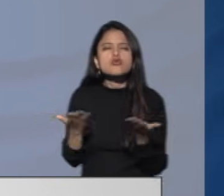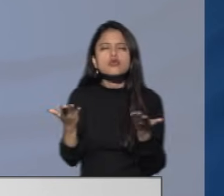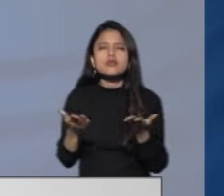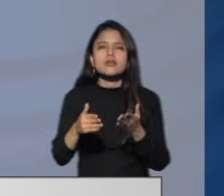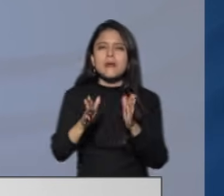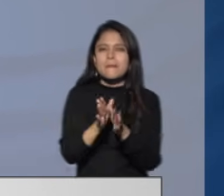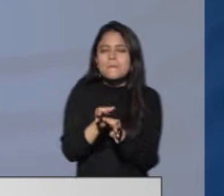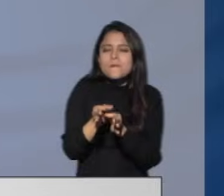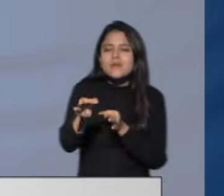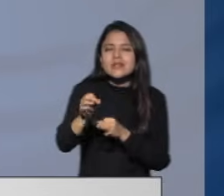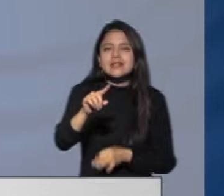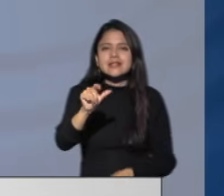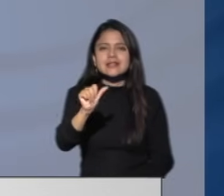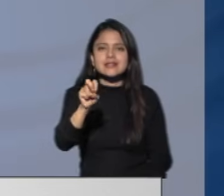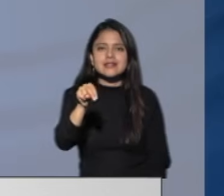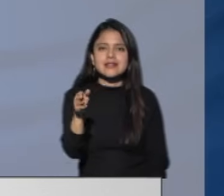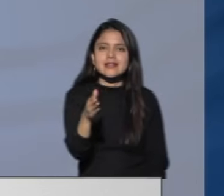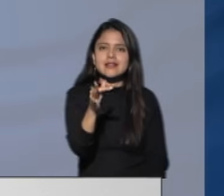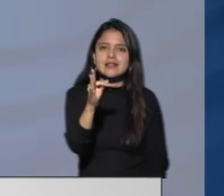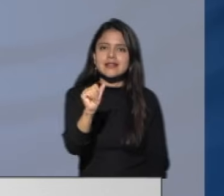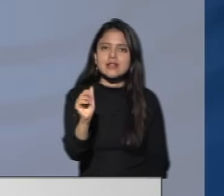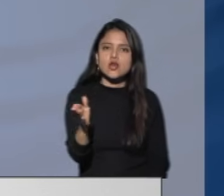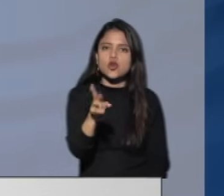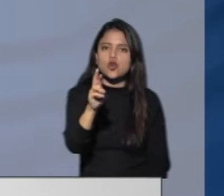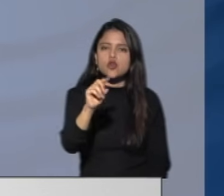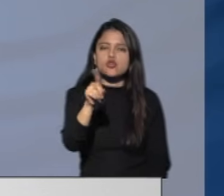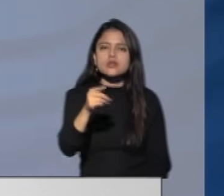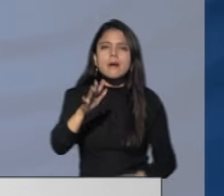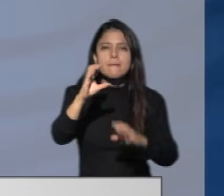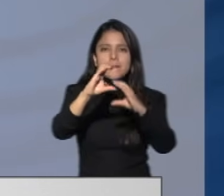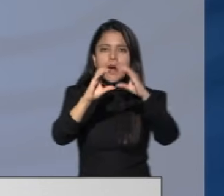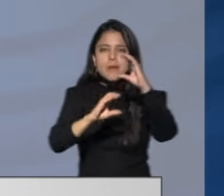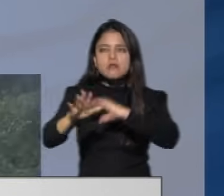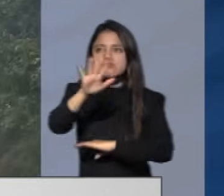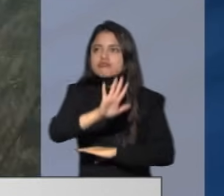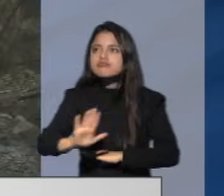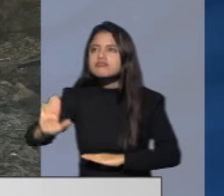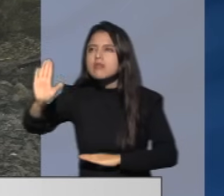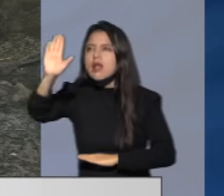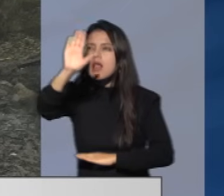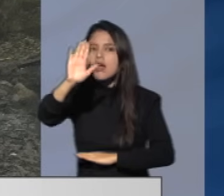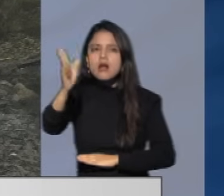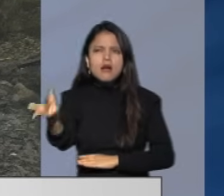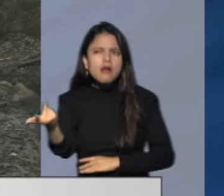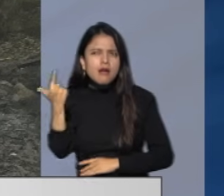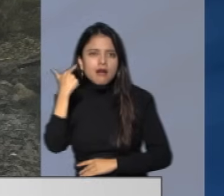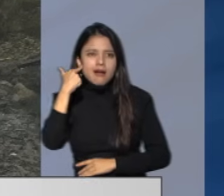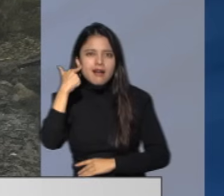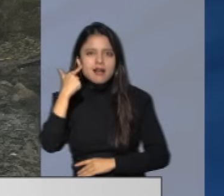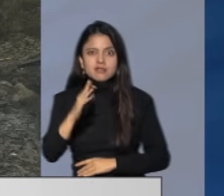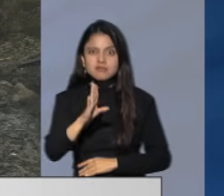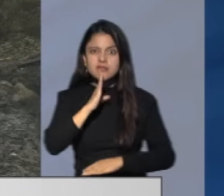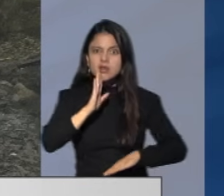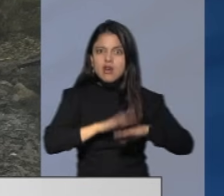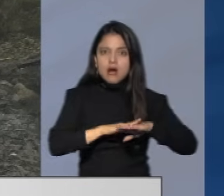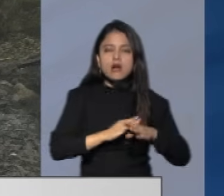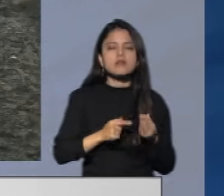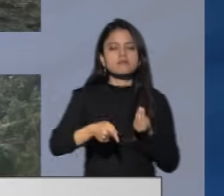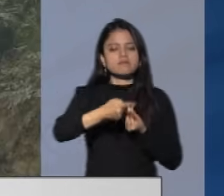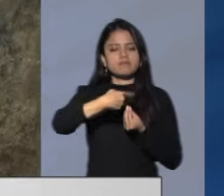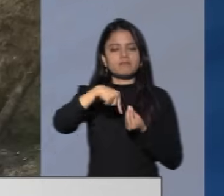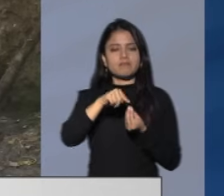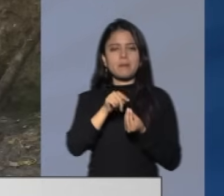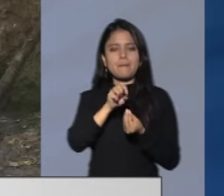de Santa Rosa, departamento del Cauca. Según fuentes humanas, se trató del frente de ELN